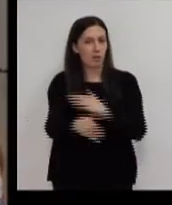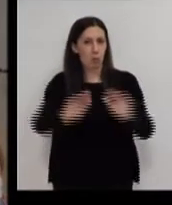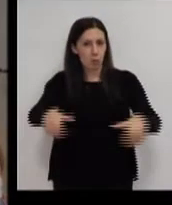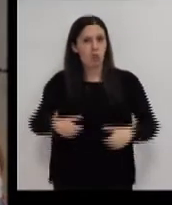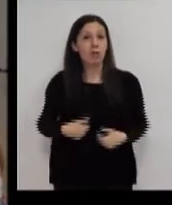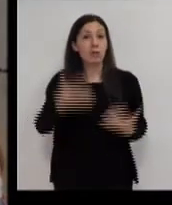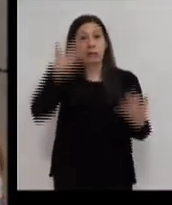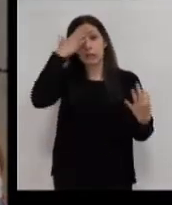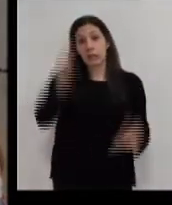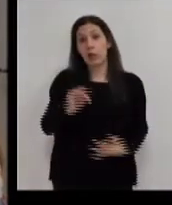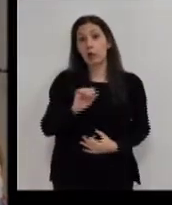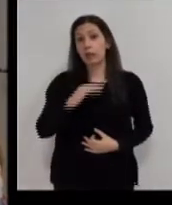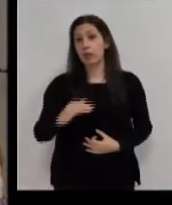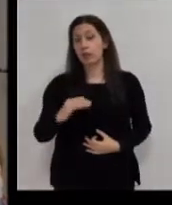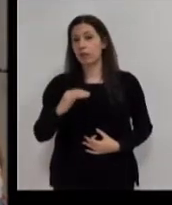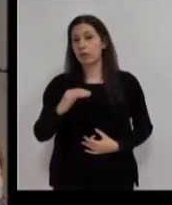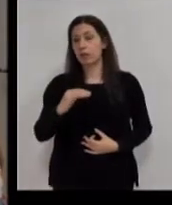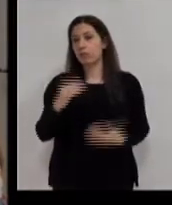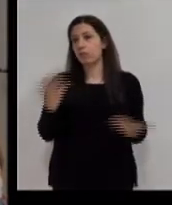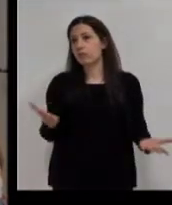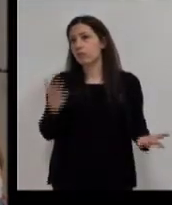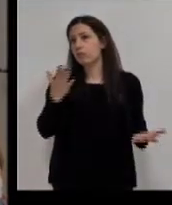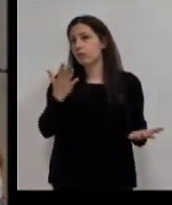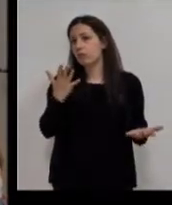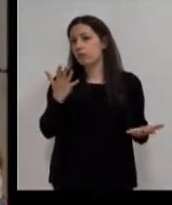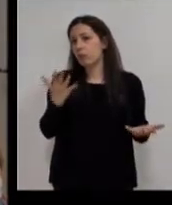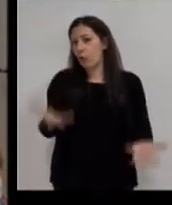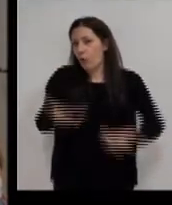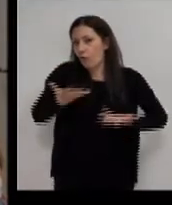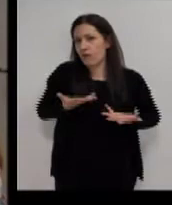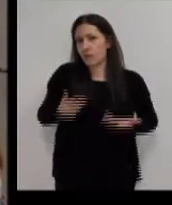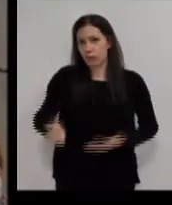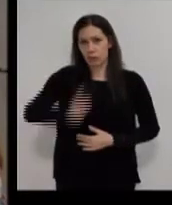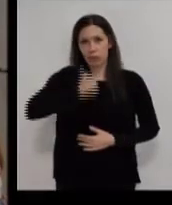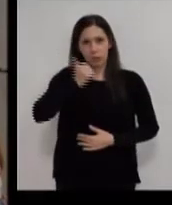trabajar para que esto se modifique. Entonces, a mí me parece que las TIC